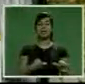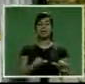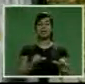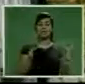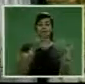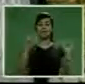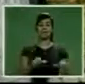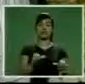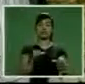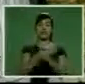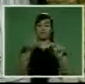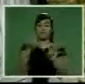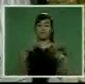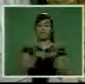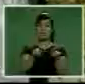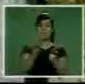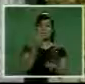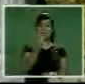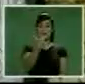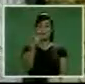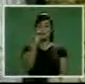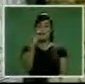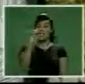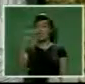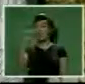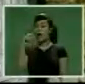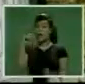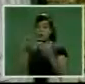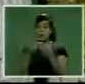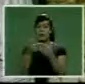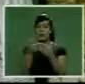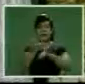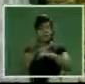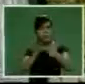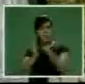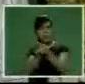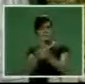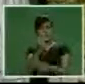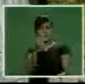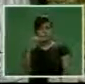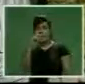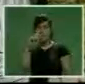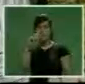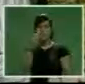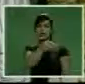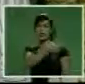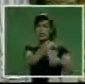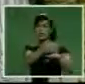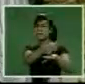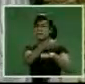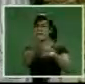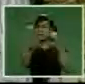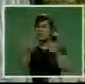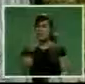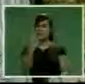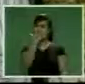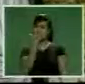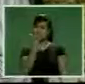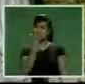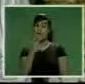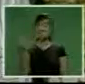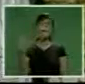tiene 300 años, ha generado tanta pobreza, pero además de eso ha creado la primera oportunidad en la que está amenazado el